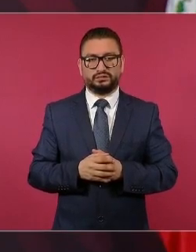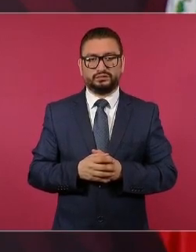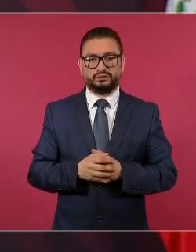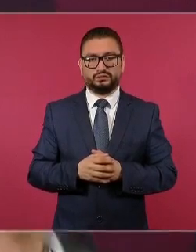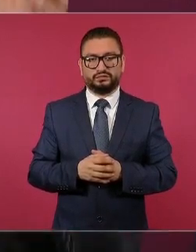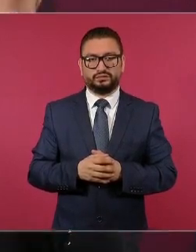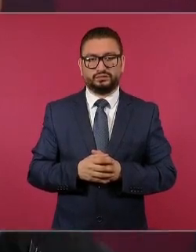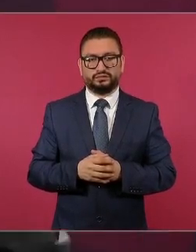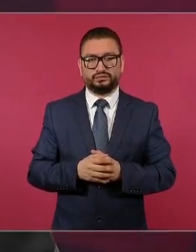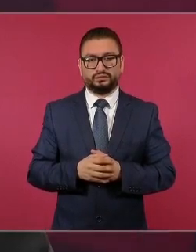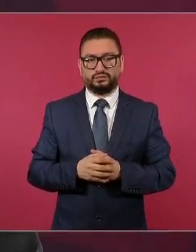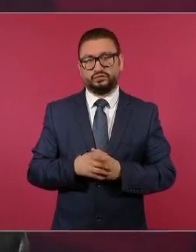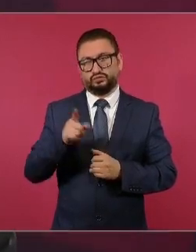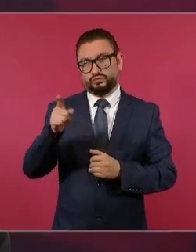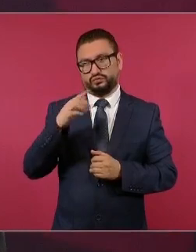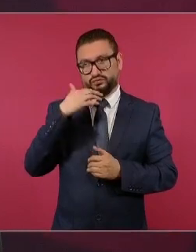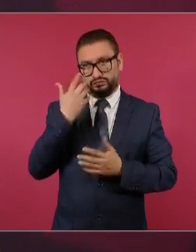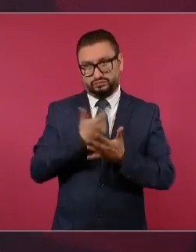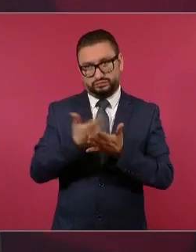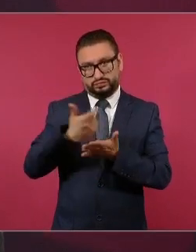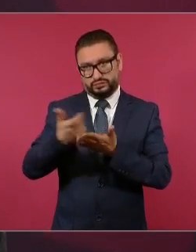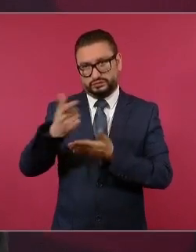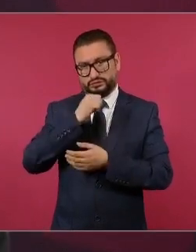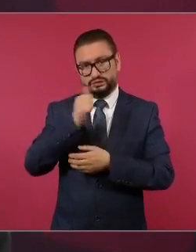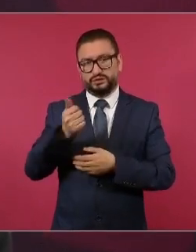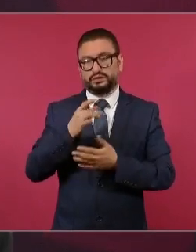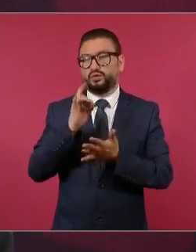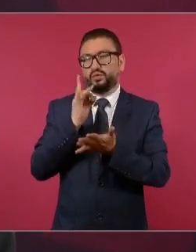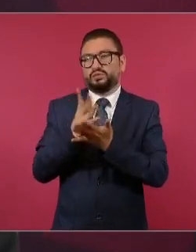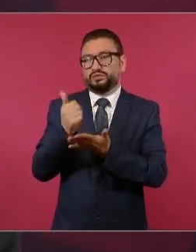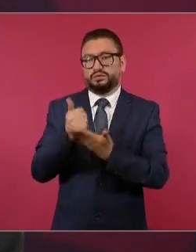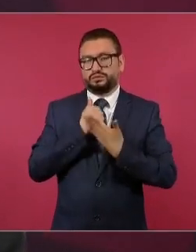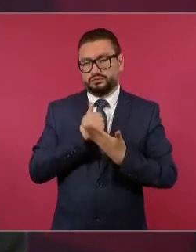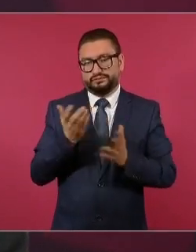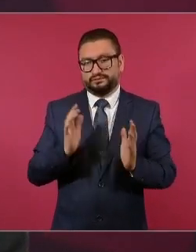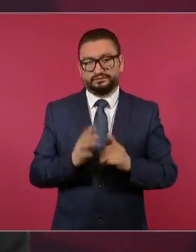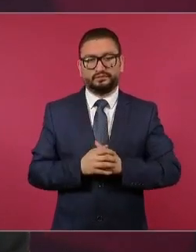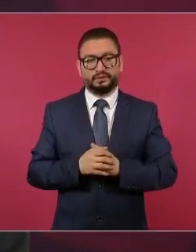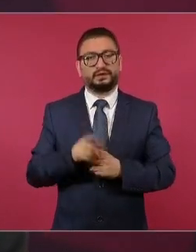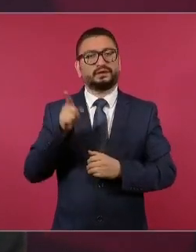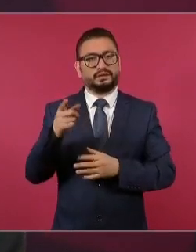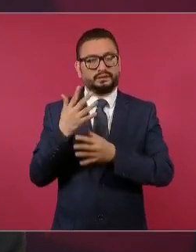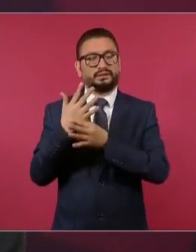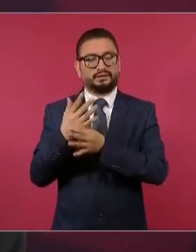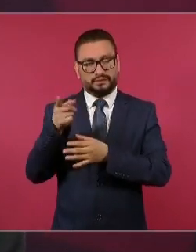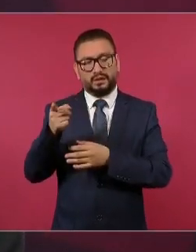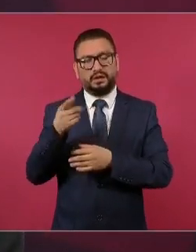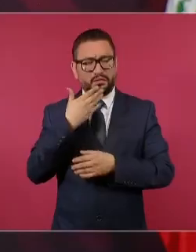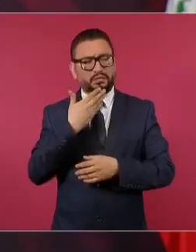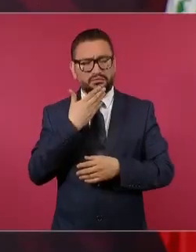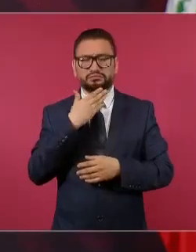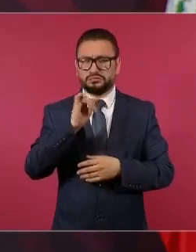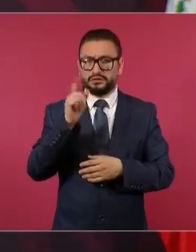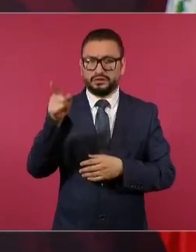no vas a querer cobrar tú, nada. Ayúdanos. Entonces, él me ayuda